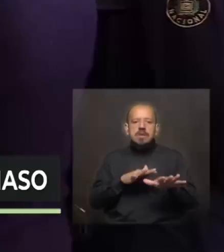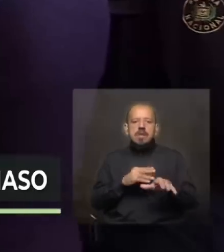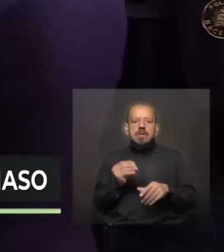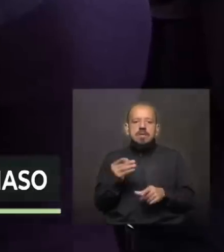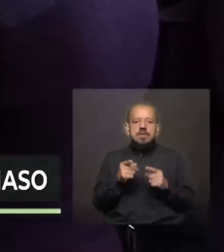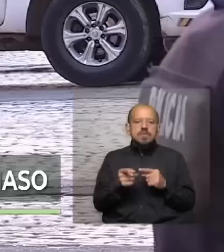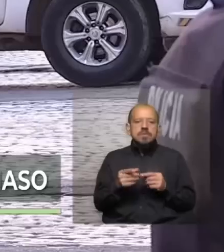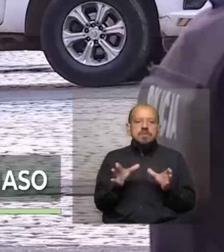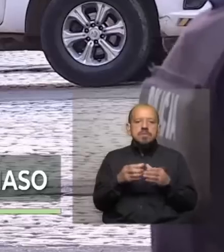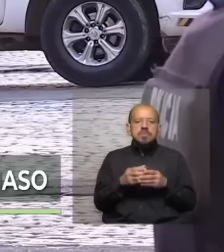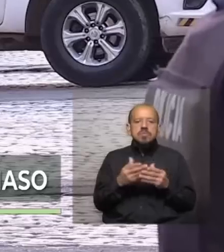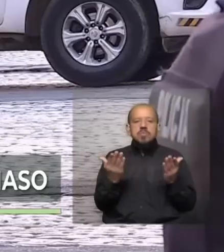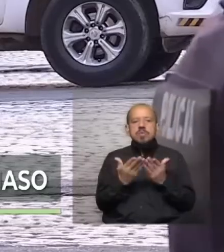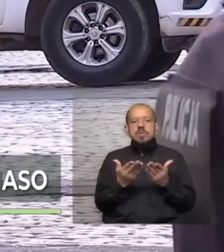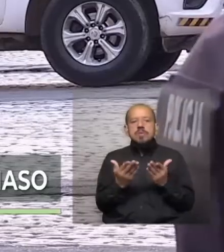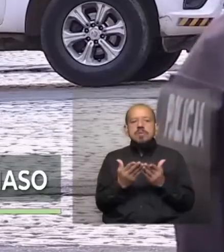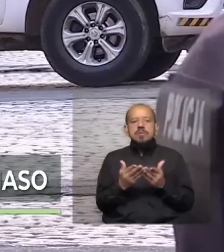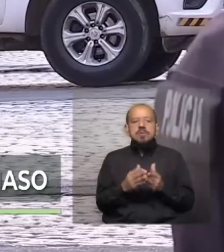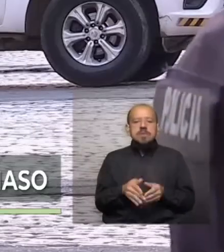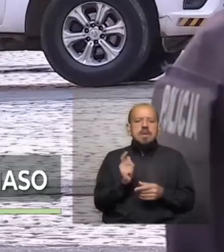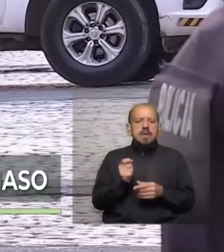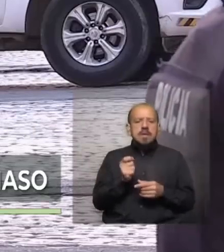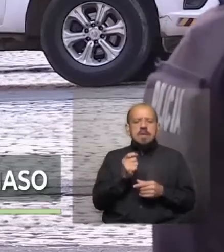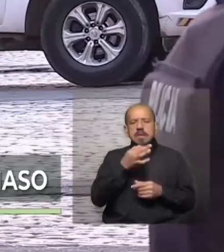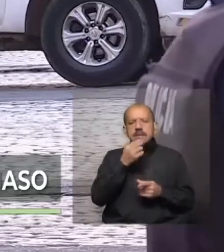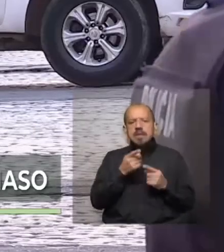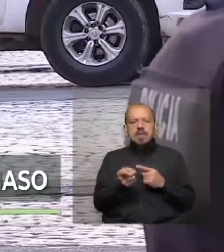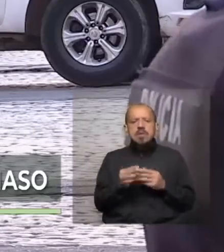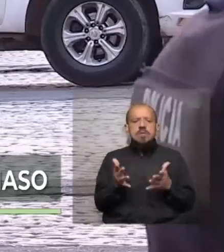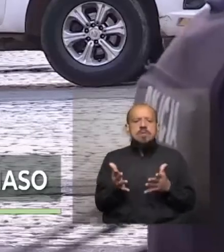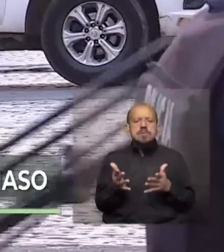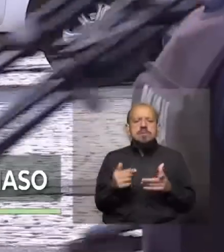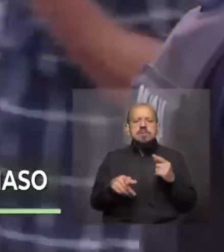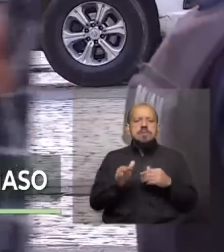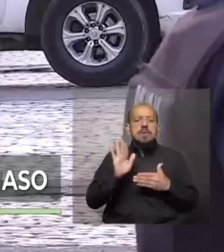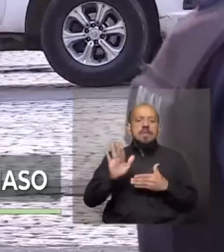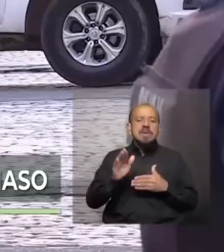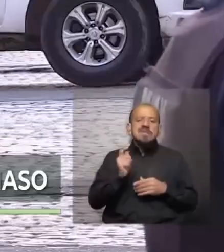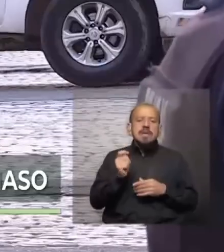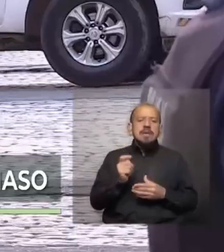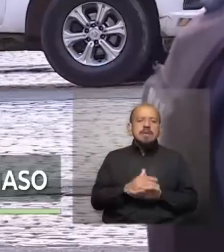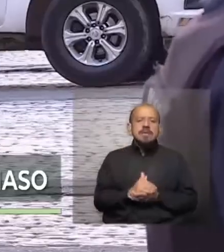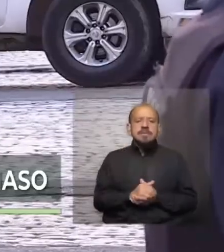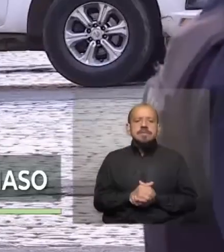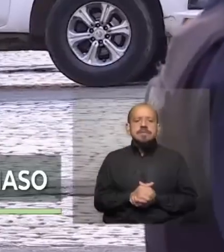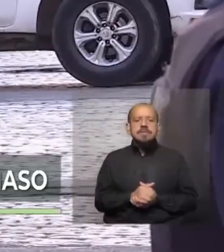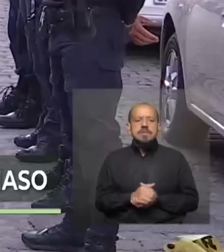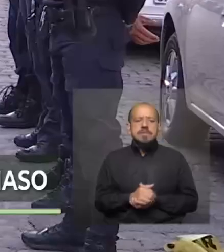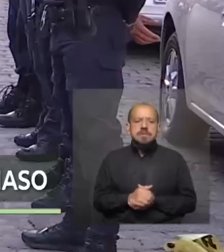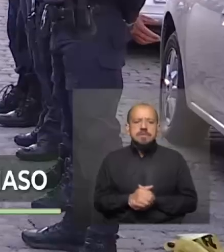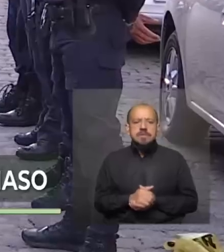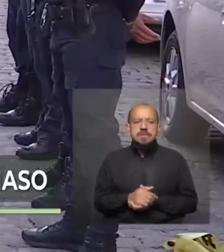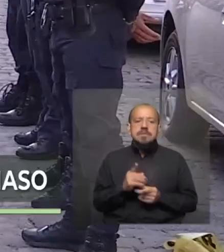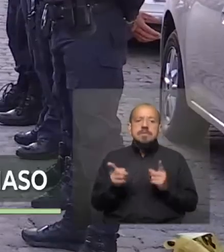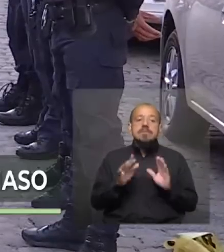todo el movimiento estudiantil contanos un poquito Quién fue que dijo eso y quién recibió esa amenaza En definitiva bien Esto fue